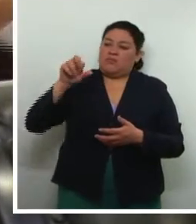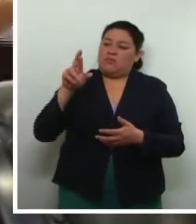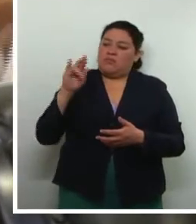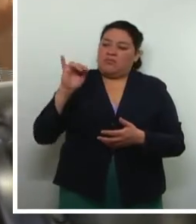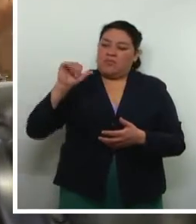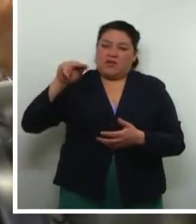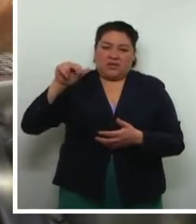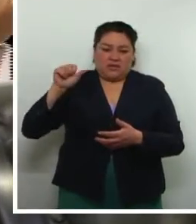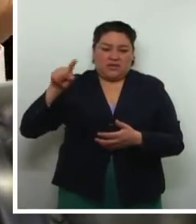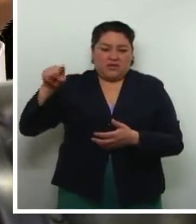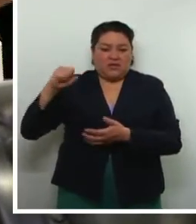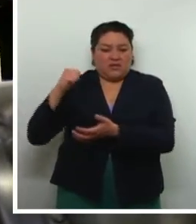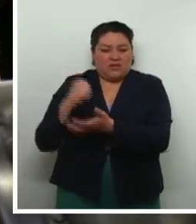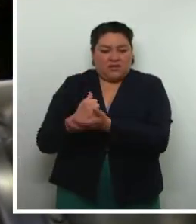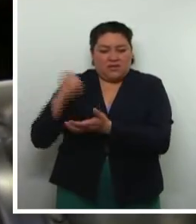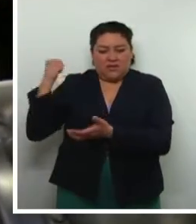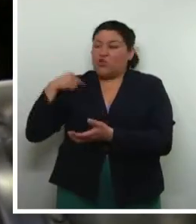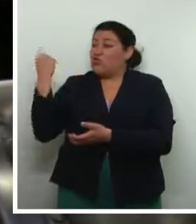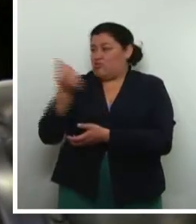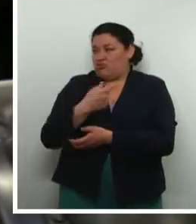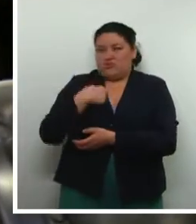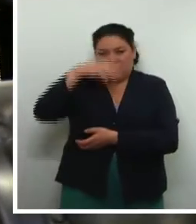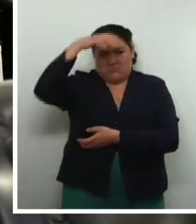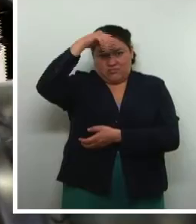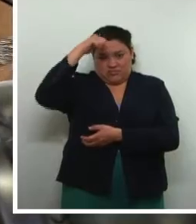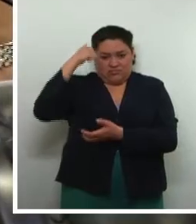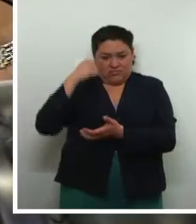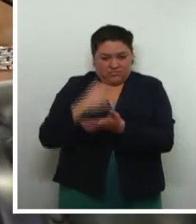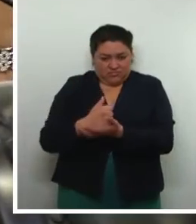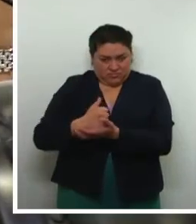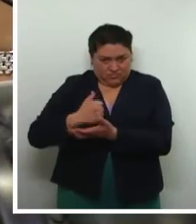Campo, que además la aprobamos por unanimidad,